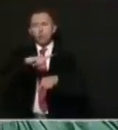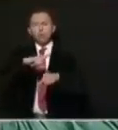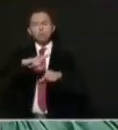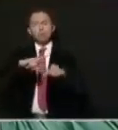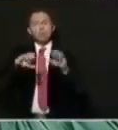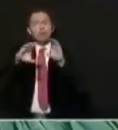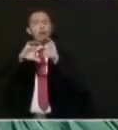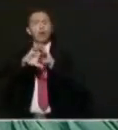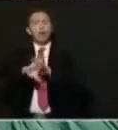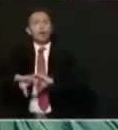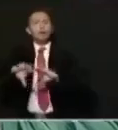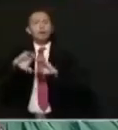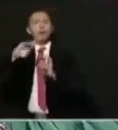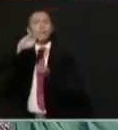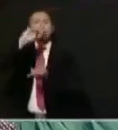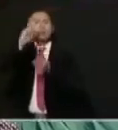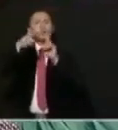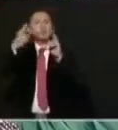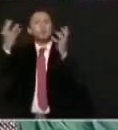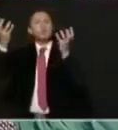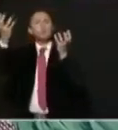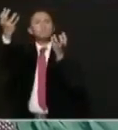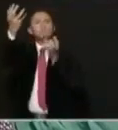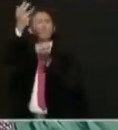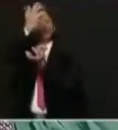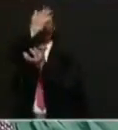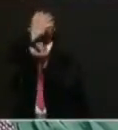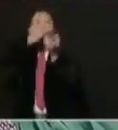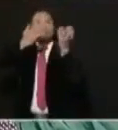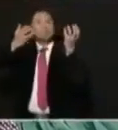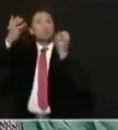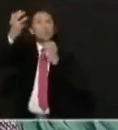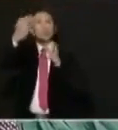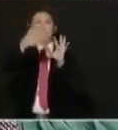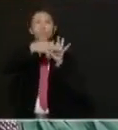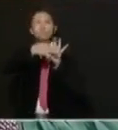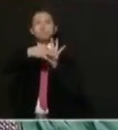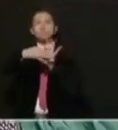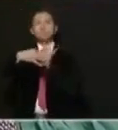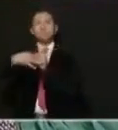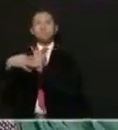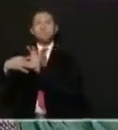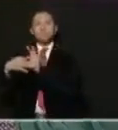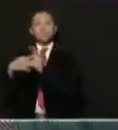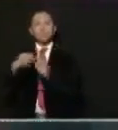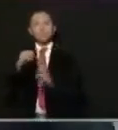la armonía cósmica. Oh Meteol, que así sea.